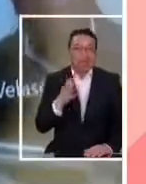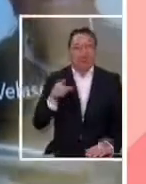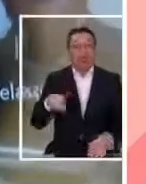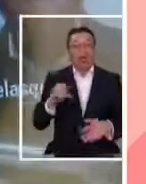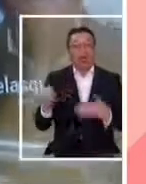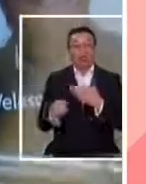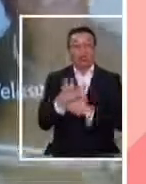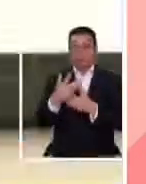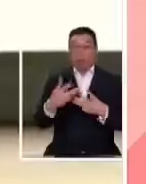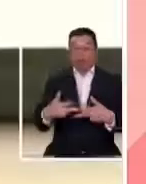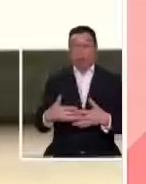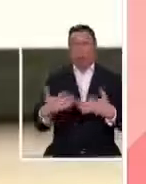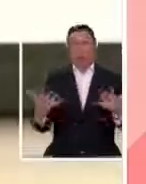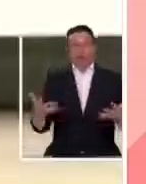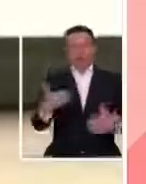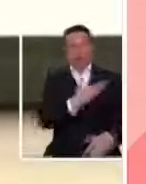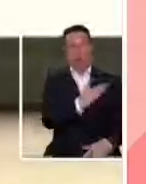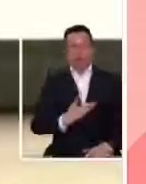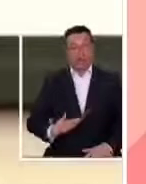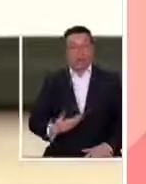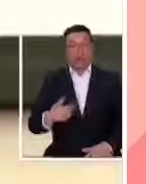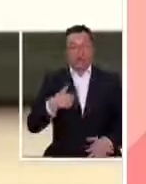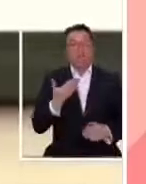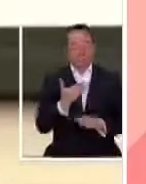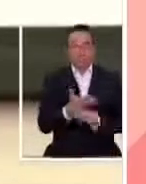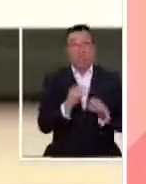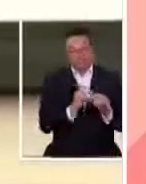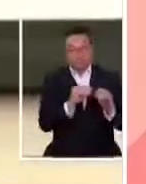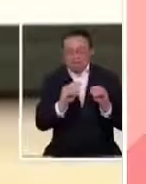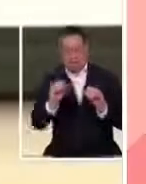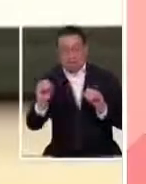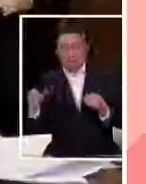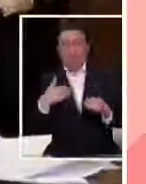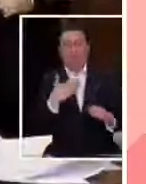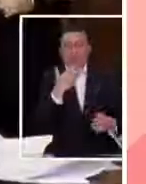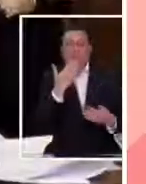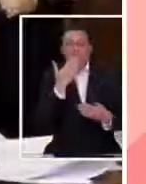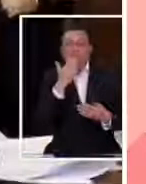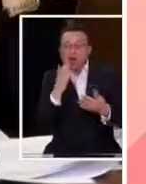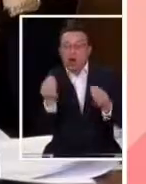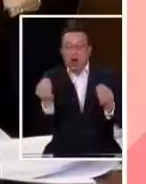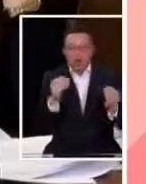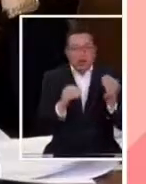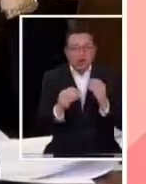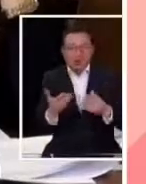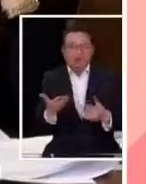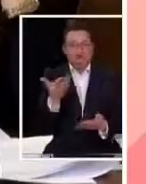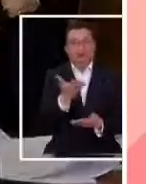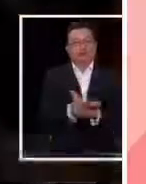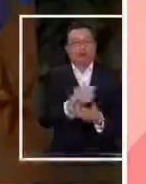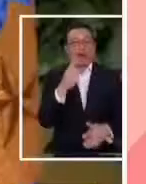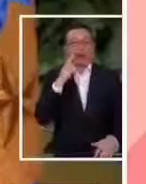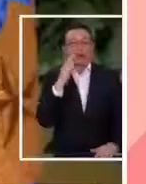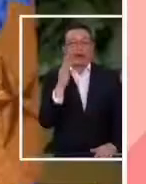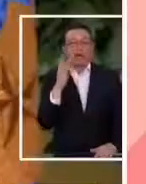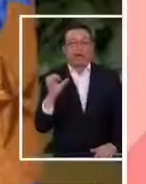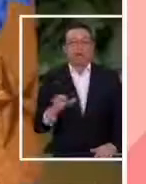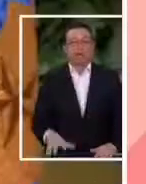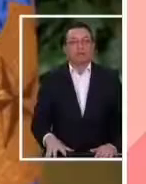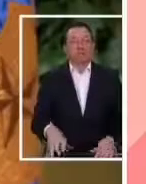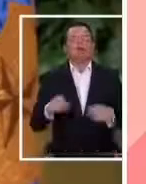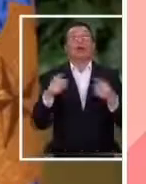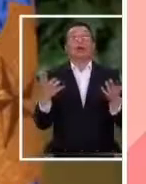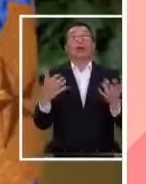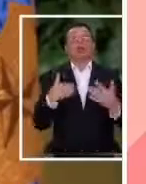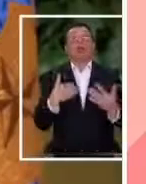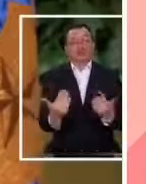Ya. En el mes de abril, ya a mediados de marzo, se abrió del